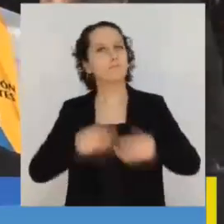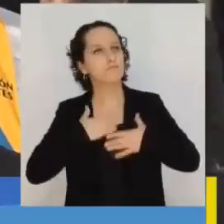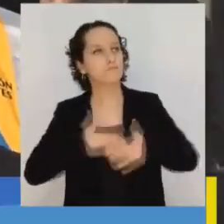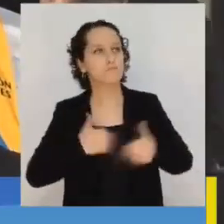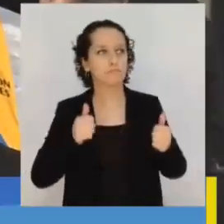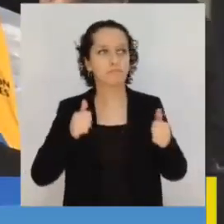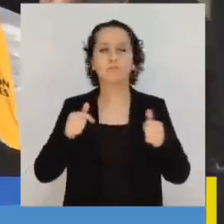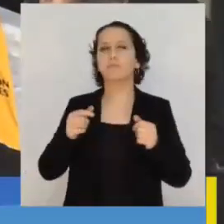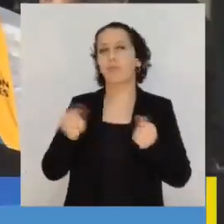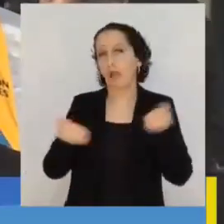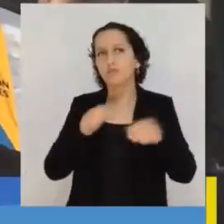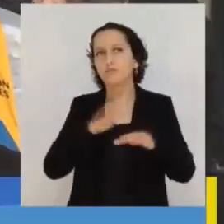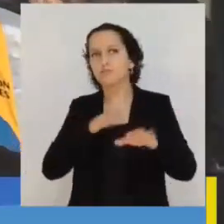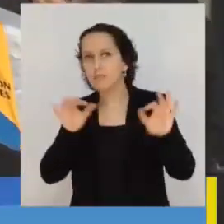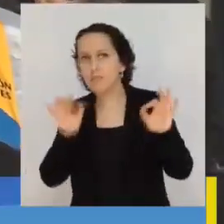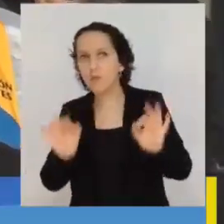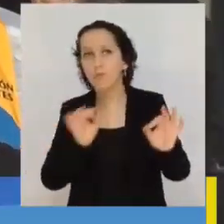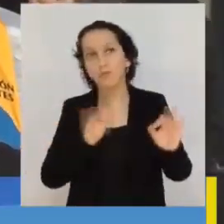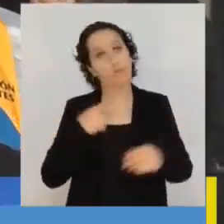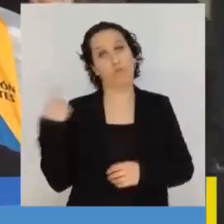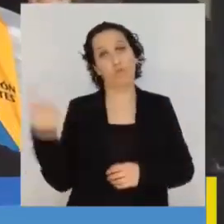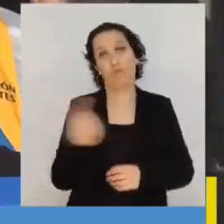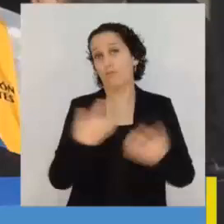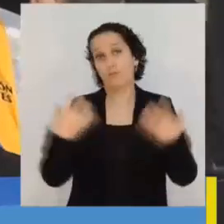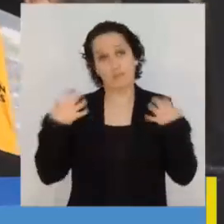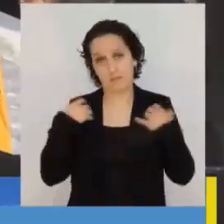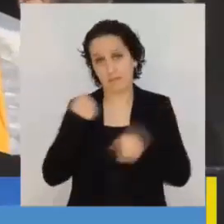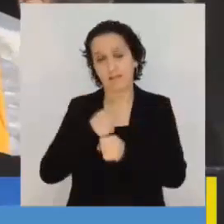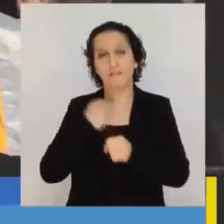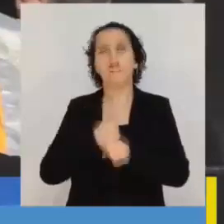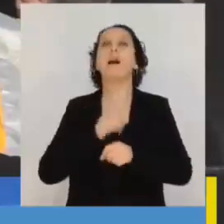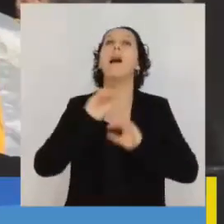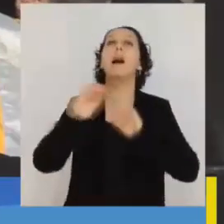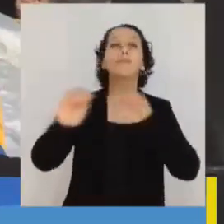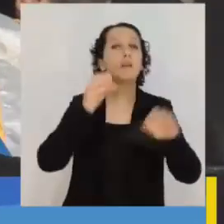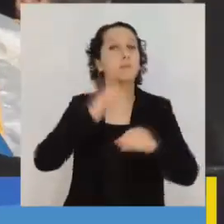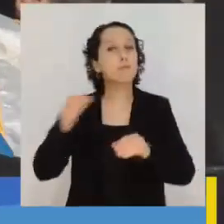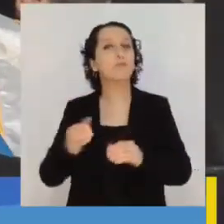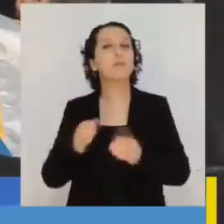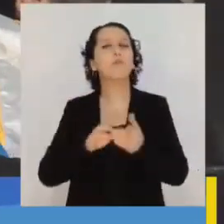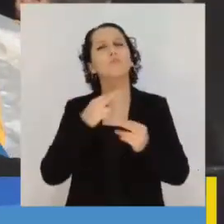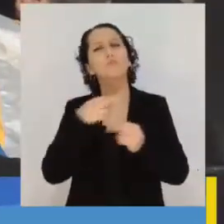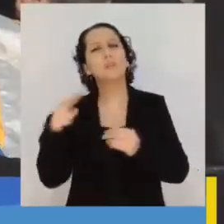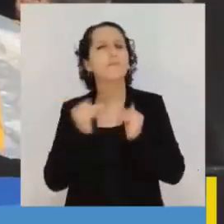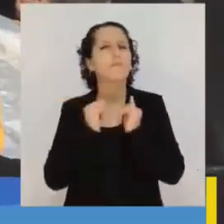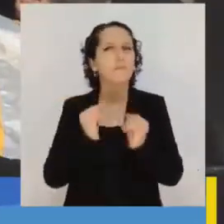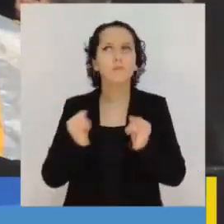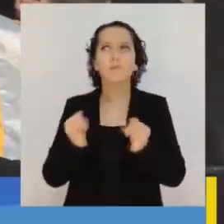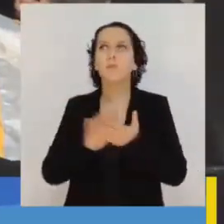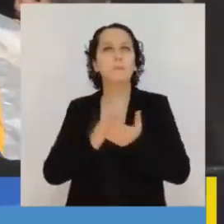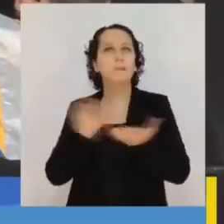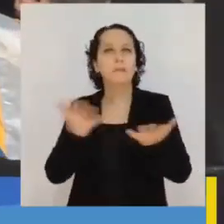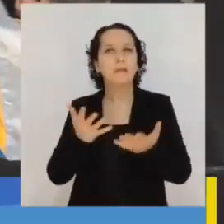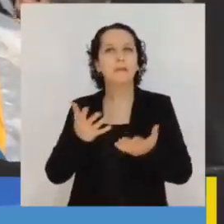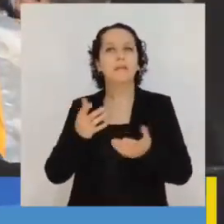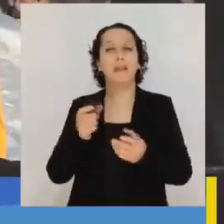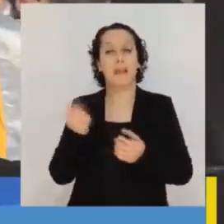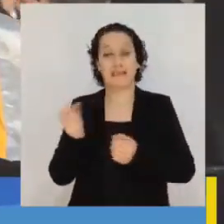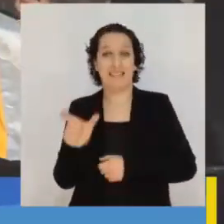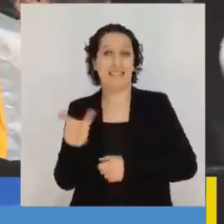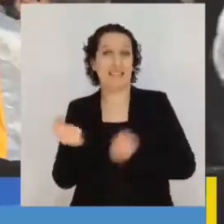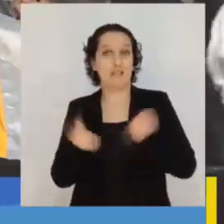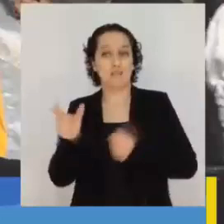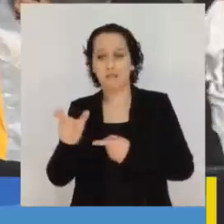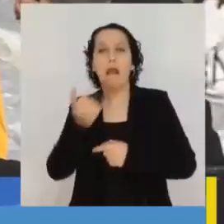seguridad en el tráfico vehicular, y ese trabajo de todo. Por lo tanto, también llamamos a la comunidad que puede informarse respecto a los procesos de regularización de las mismas